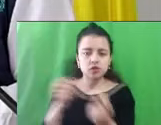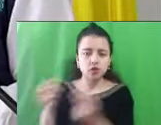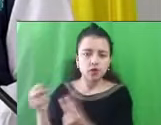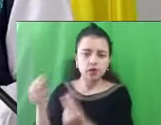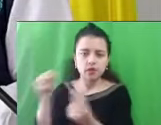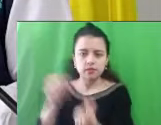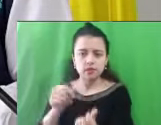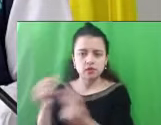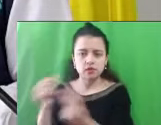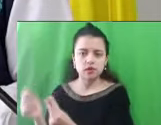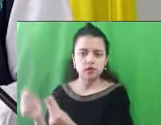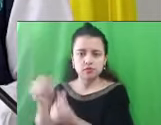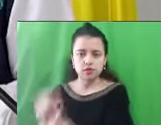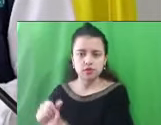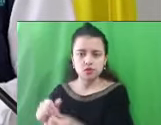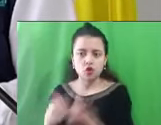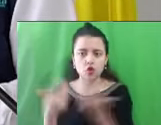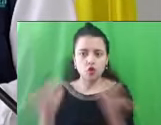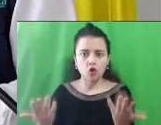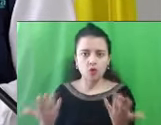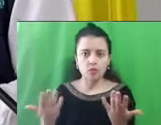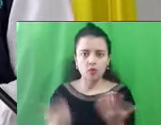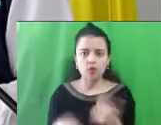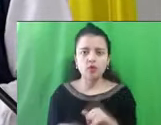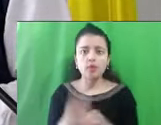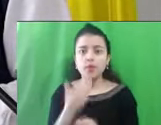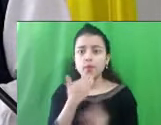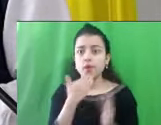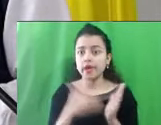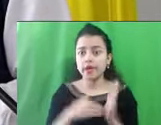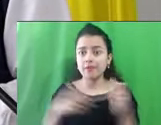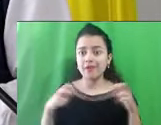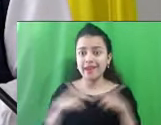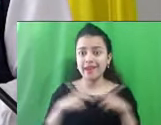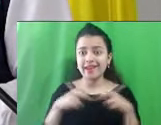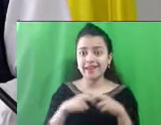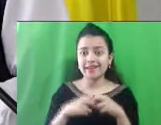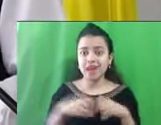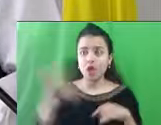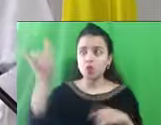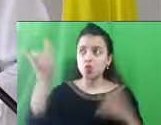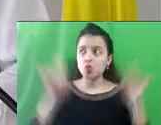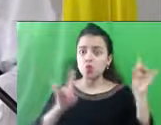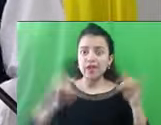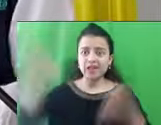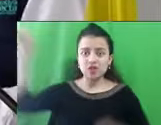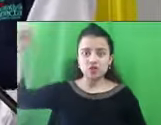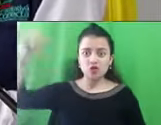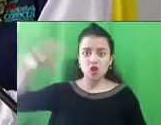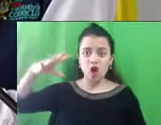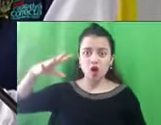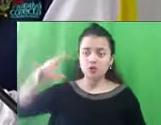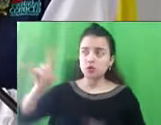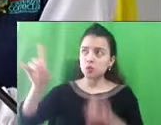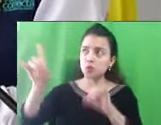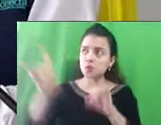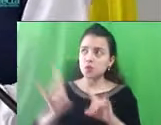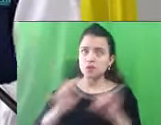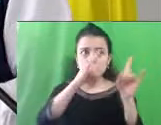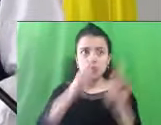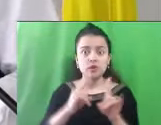energía, presentar energía solar a todos los puntos de la empresa. Nosotros contamos con 17 puntos. En